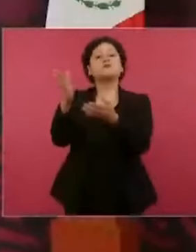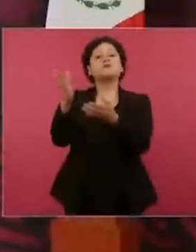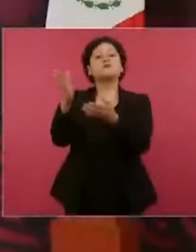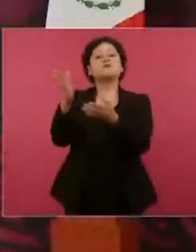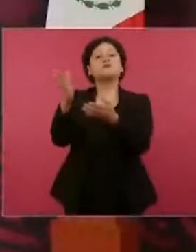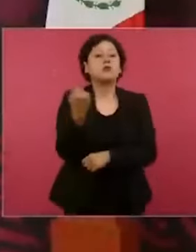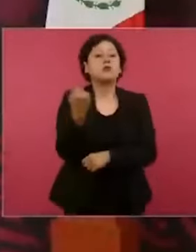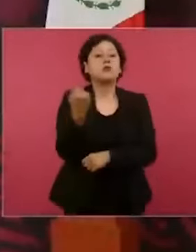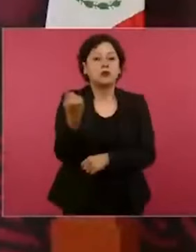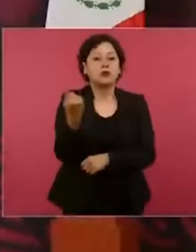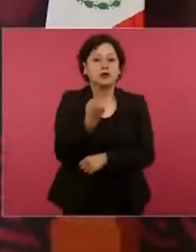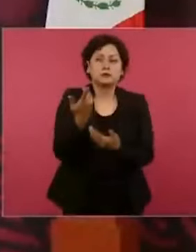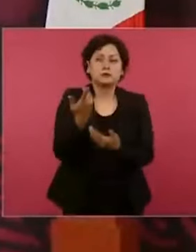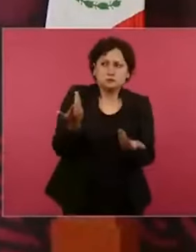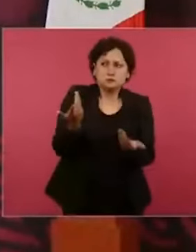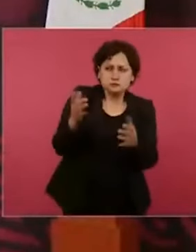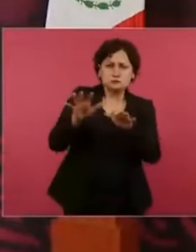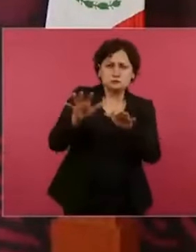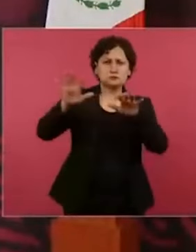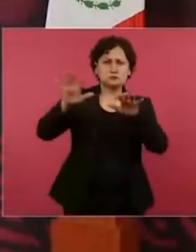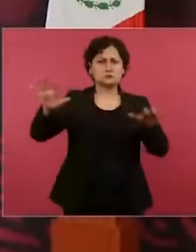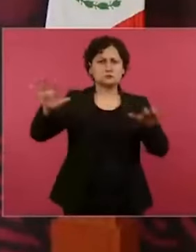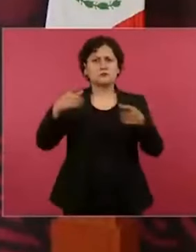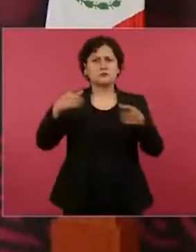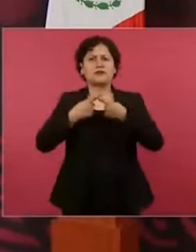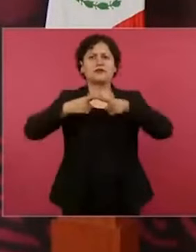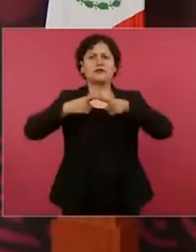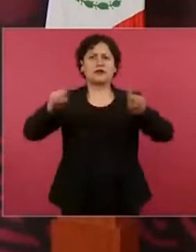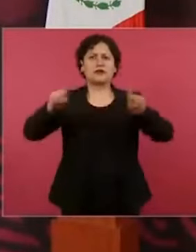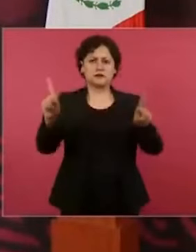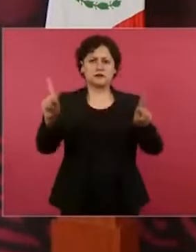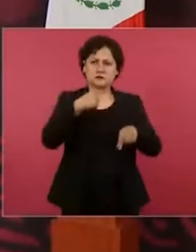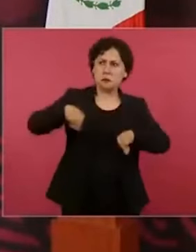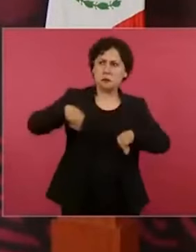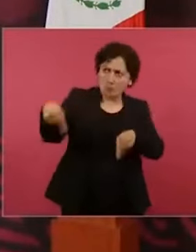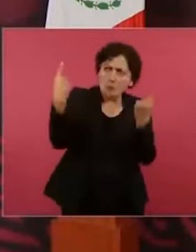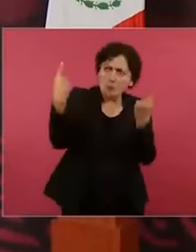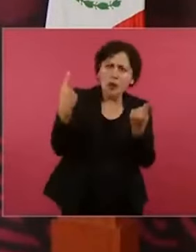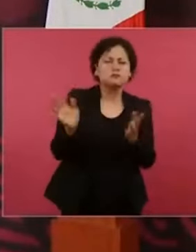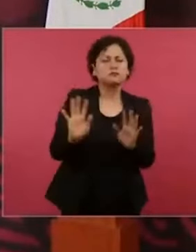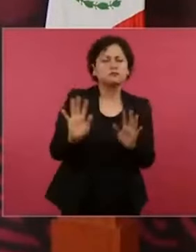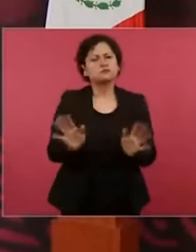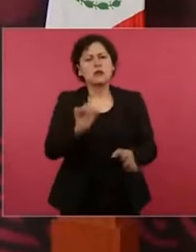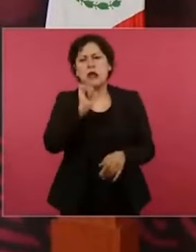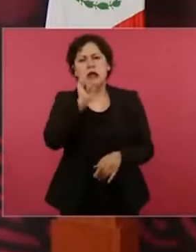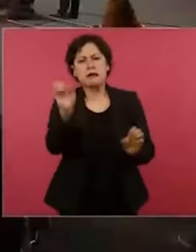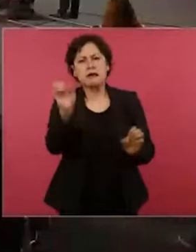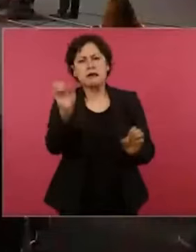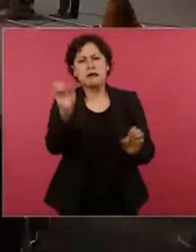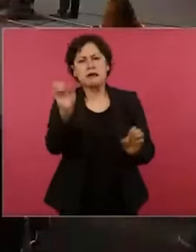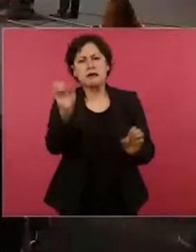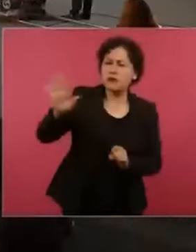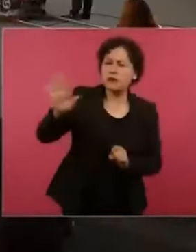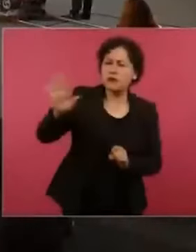no las tenemos con los españoles con la mayoría de los españoles